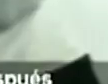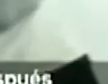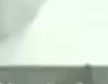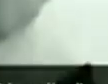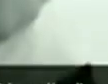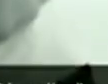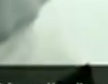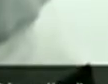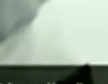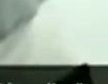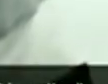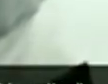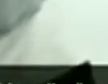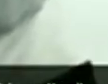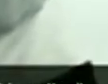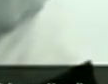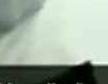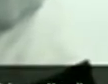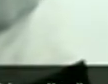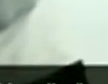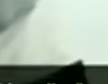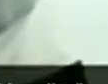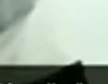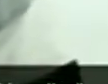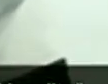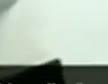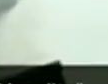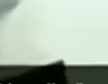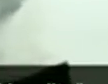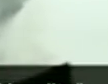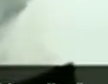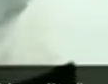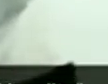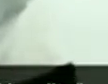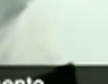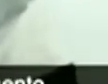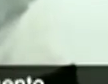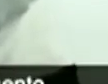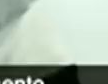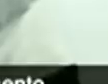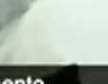después la toma Nandito, tome yo. Todas fueron del teléfono de Nandito.